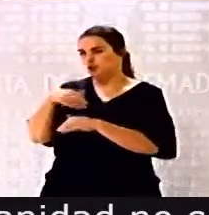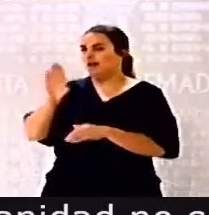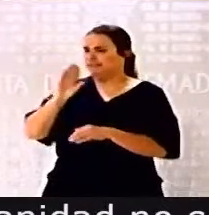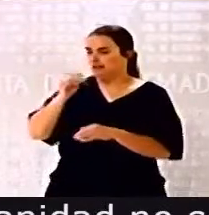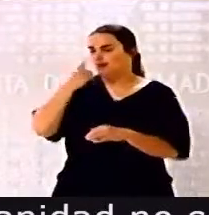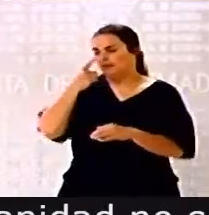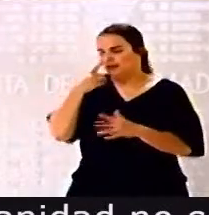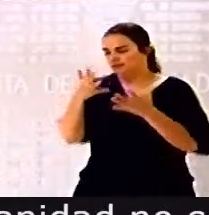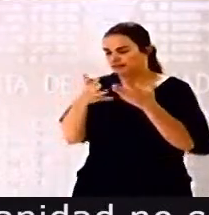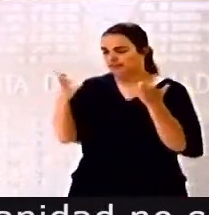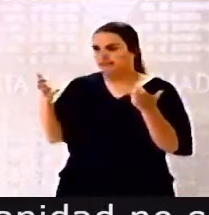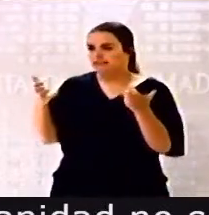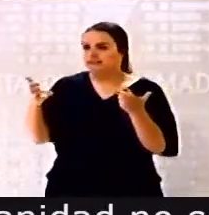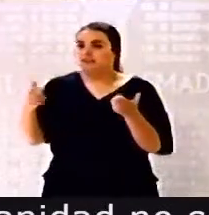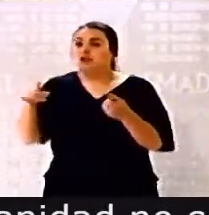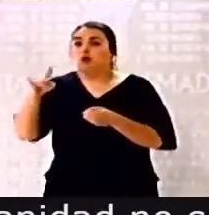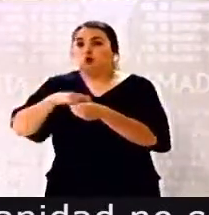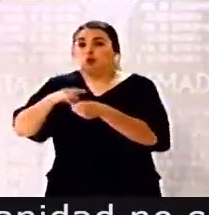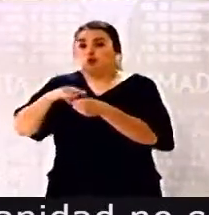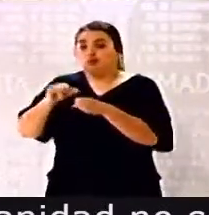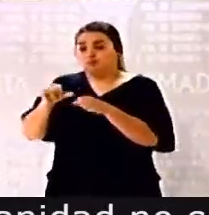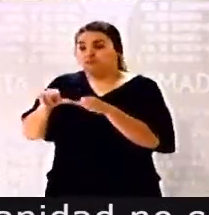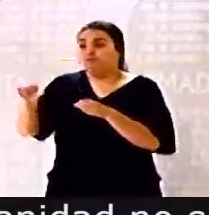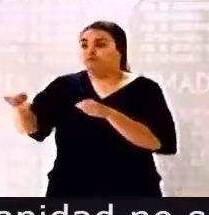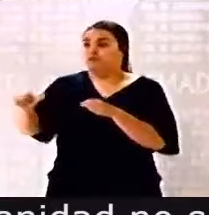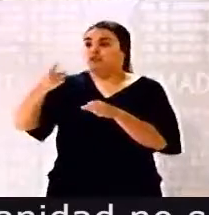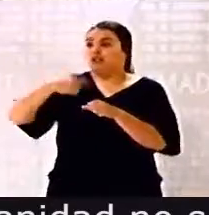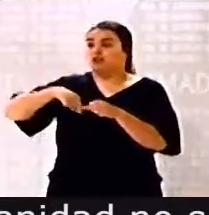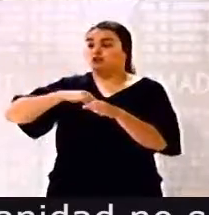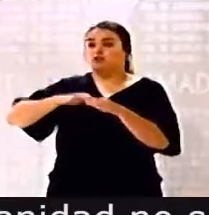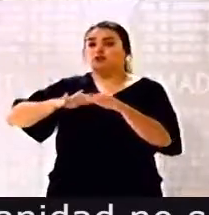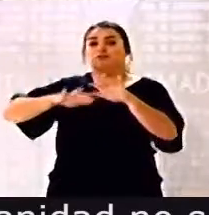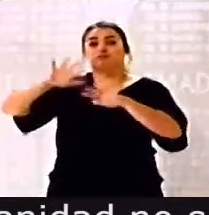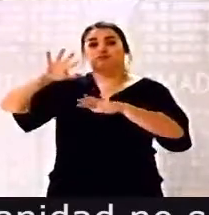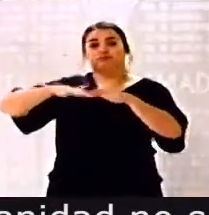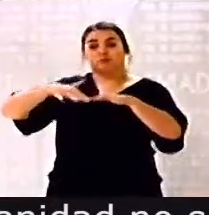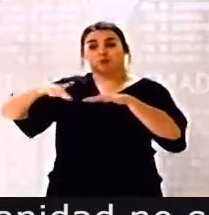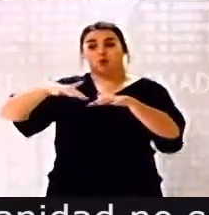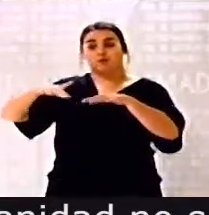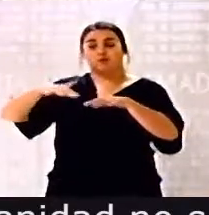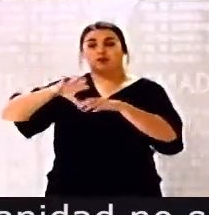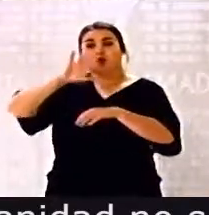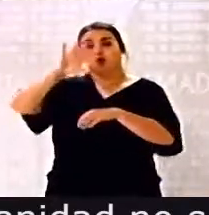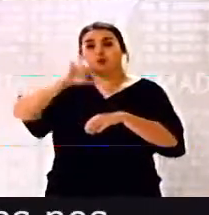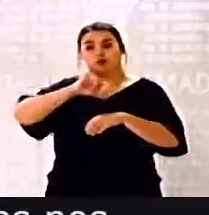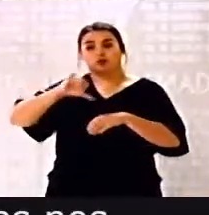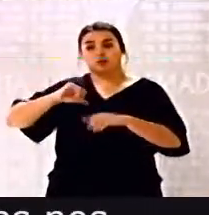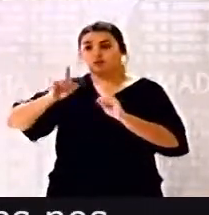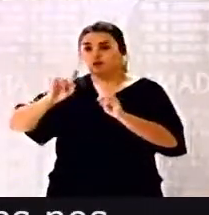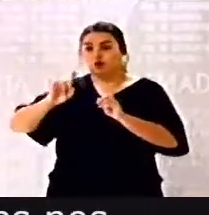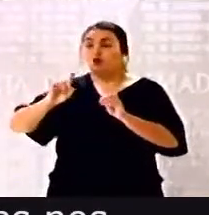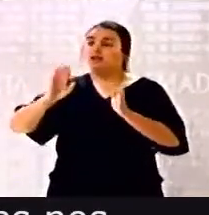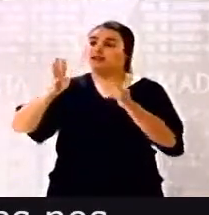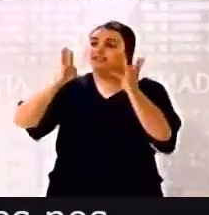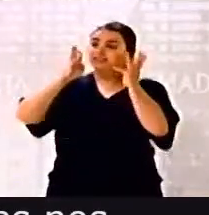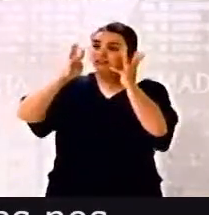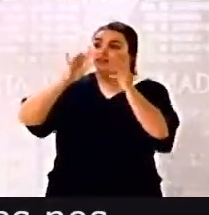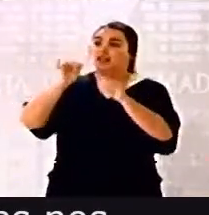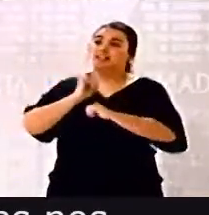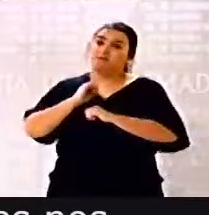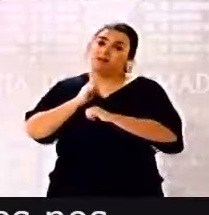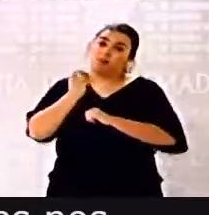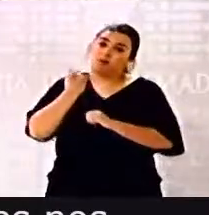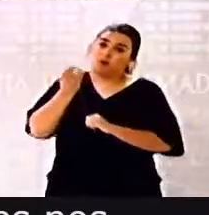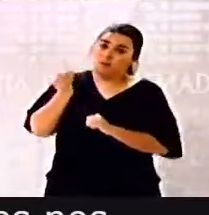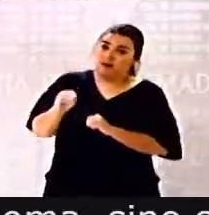sus palabras, que a partir del lunes nos podamos mover libremente por la comunidad autónoma, sino que se recomienda esperar un poco,